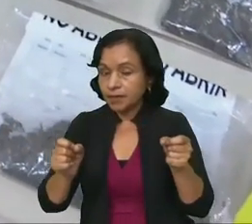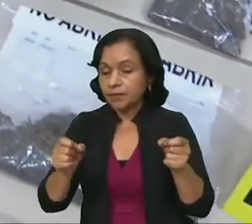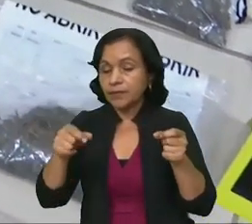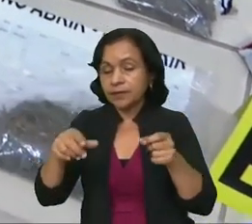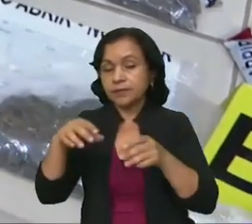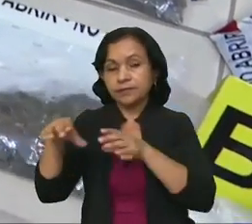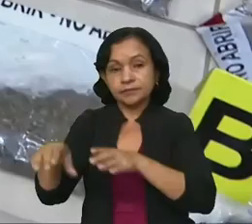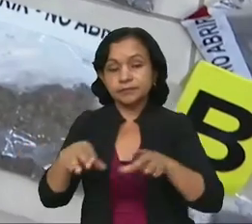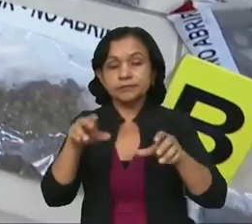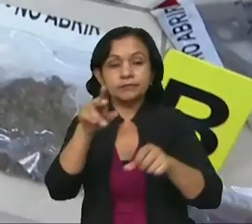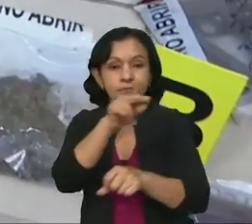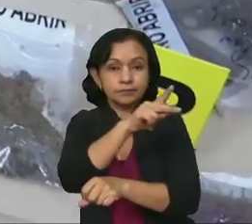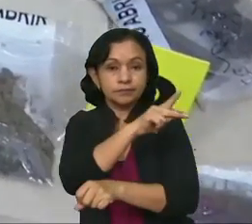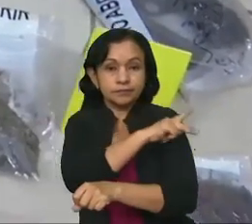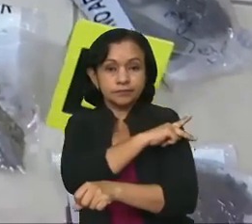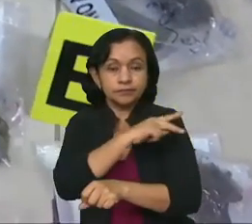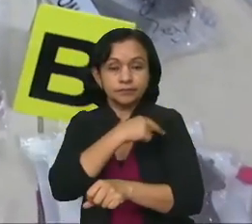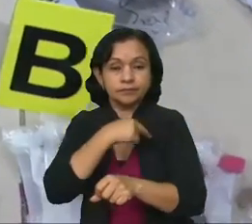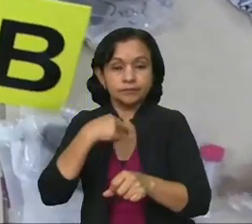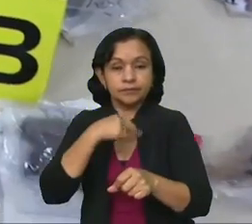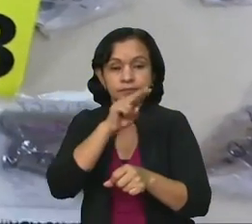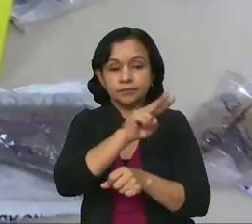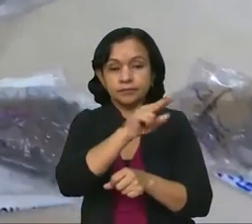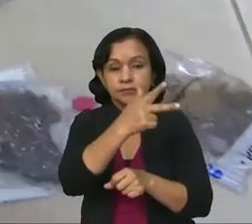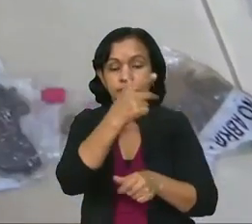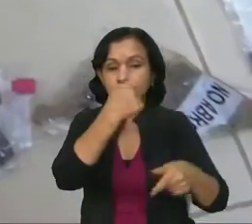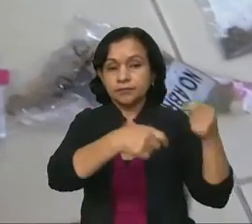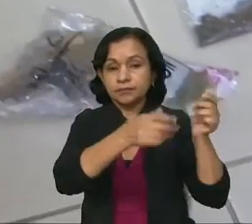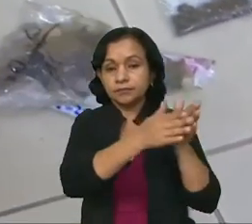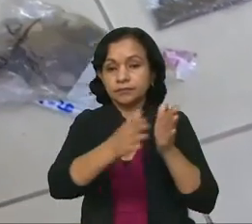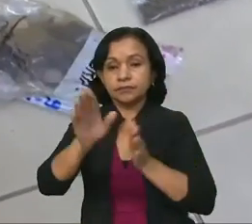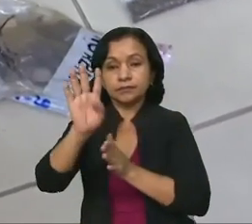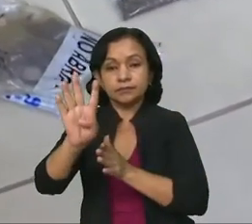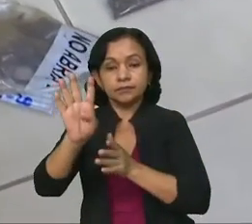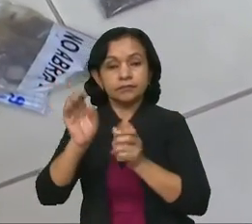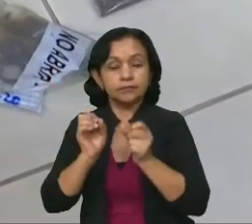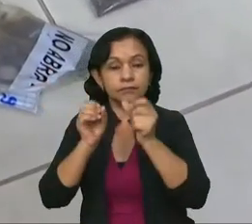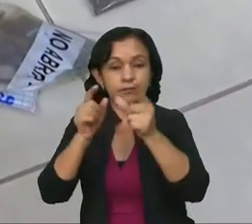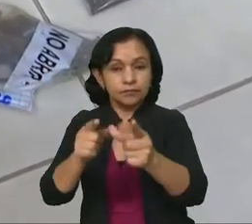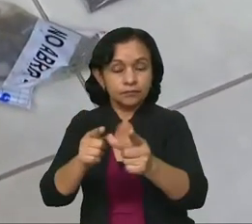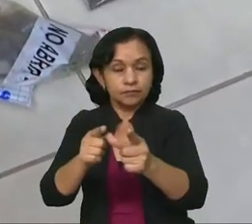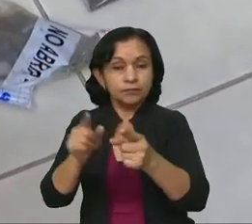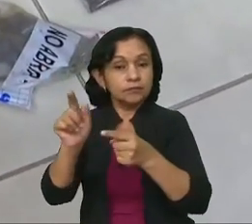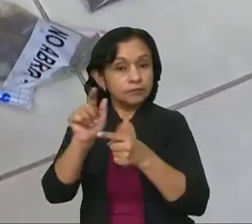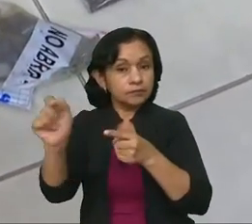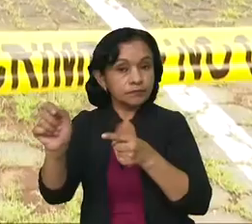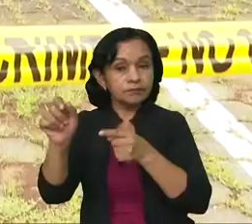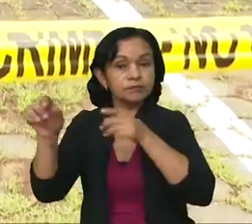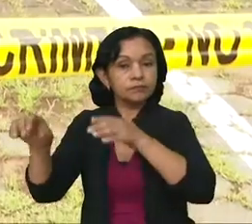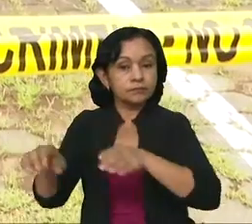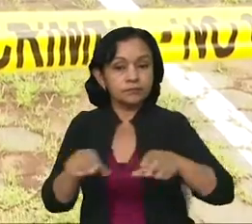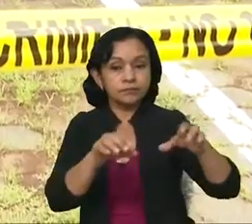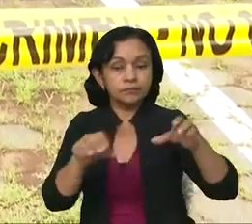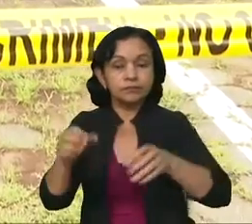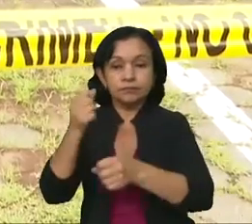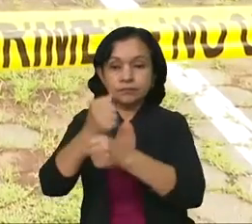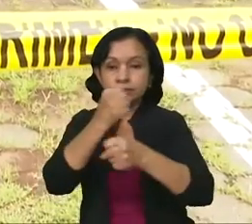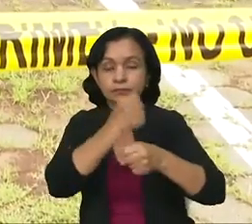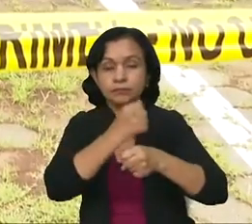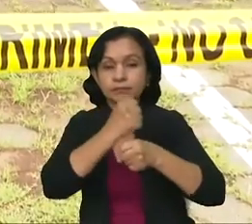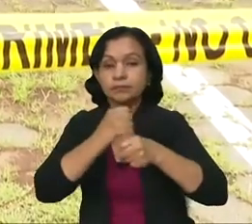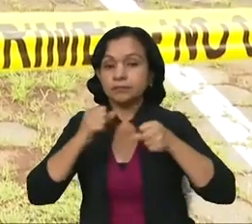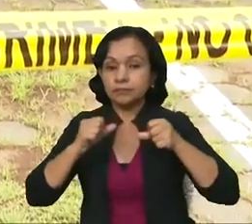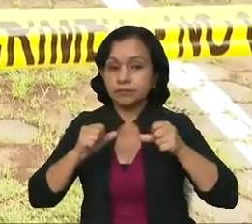por la entidad del orden en el periodo del 28 de septiembre al 4 de octubre y forman parte de las acciones estratégicas